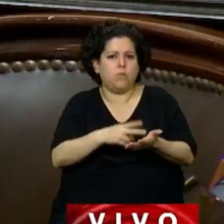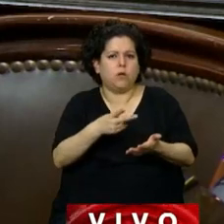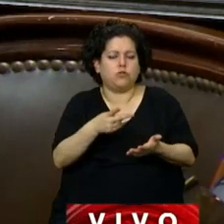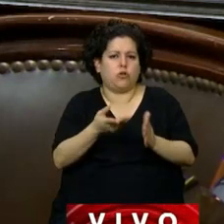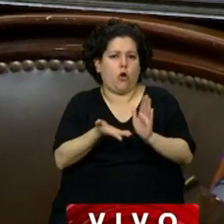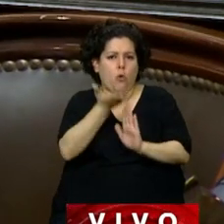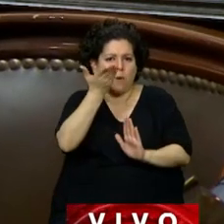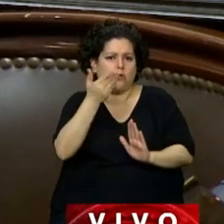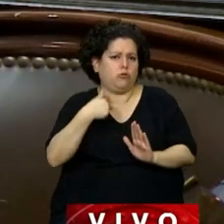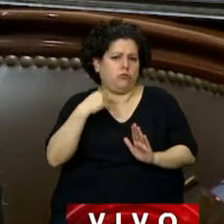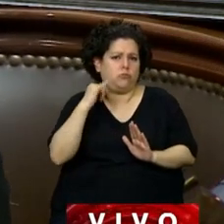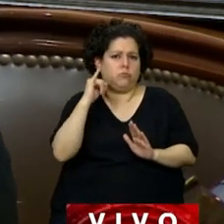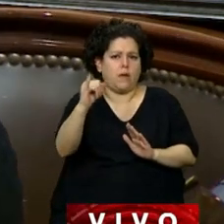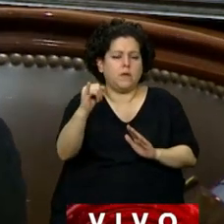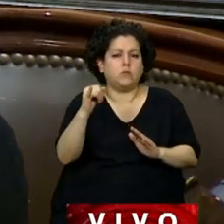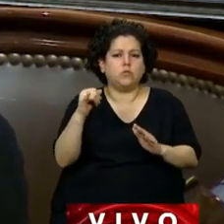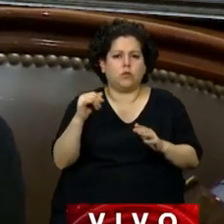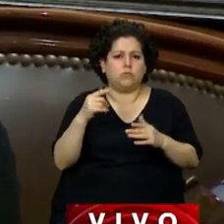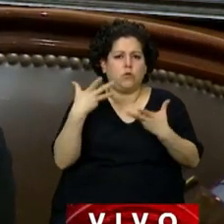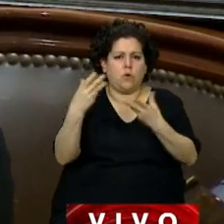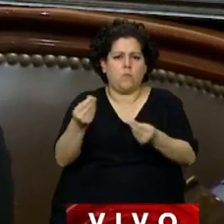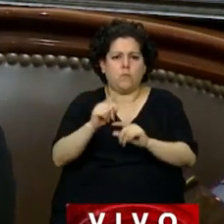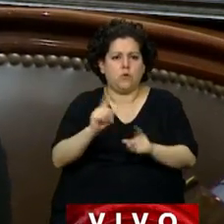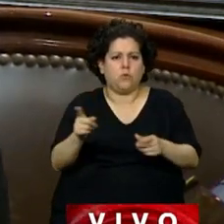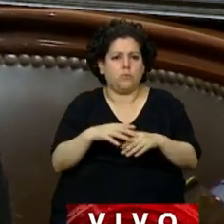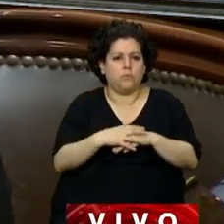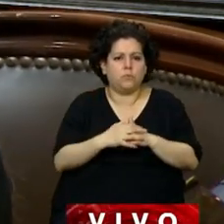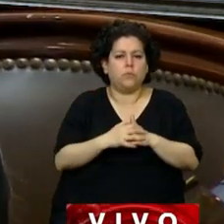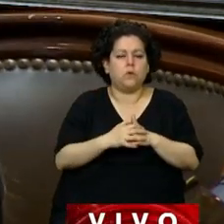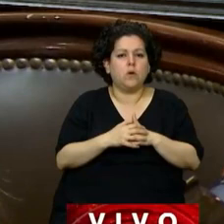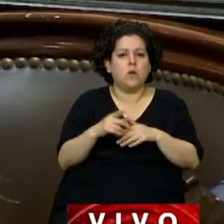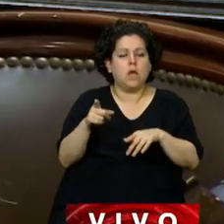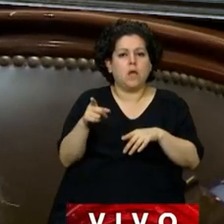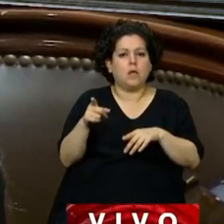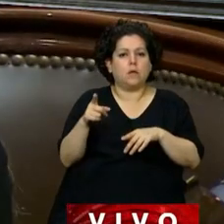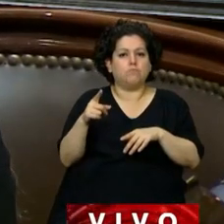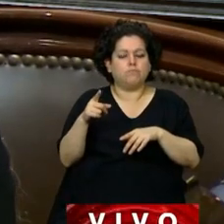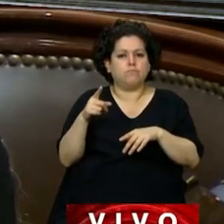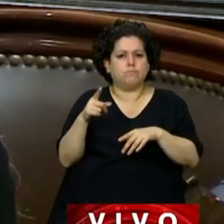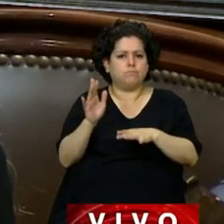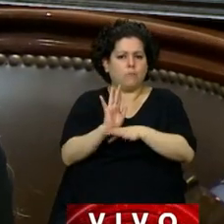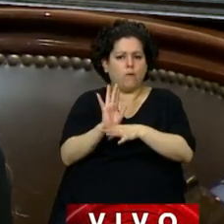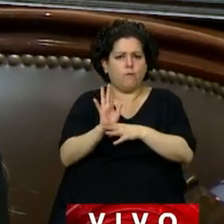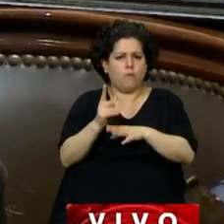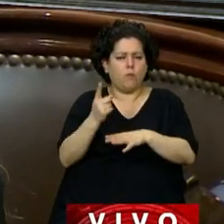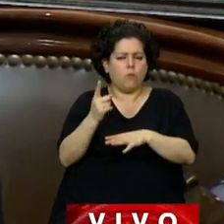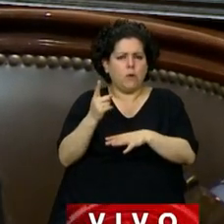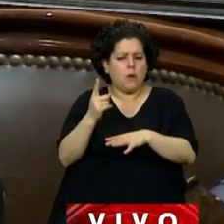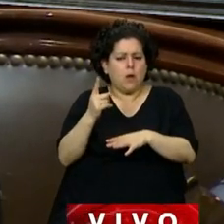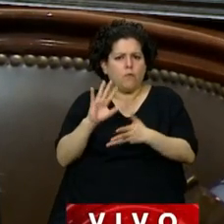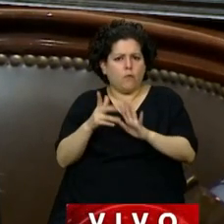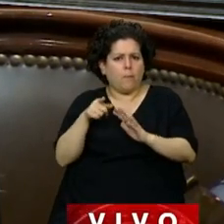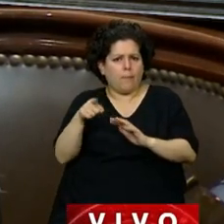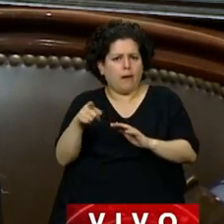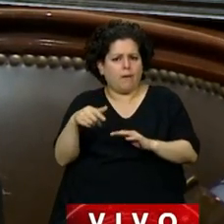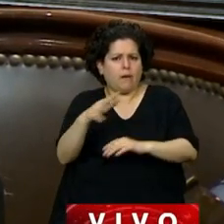adelanto, no estoy para acompañar. Estamos dejando pasar la posibilidad de atacar de una vez por todas el